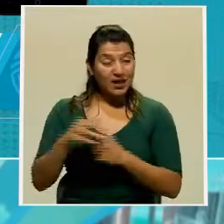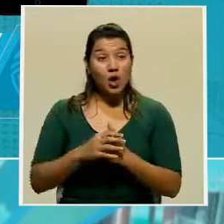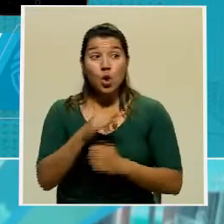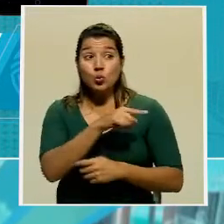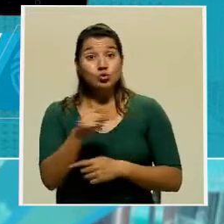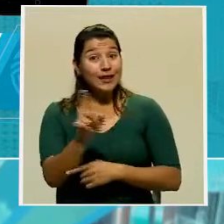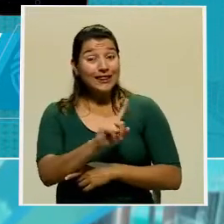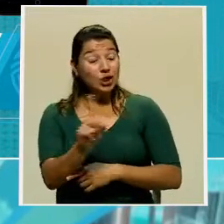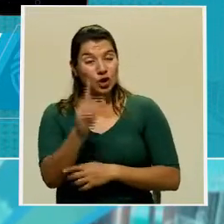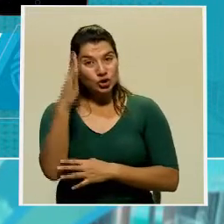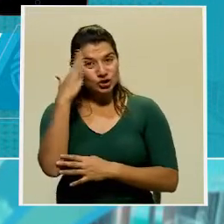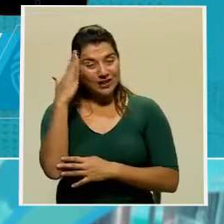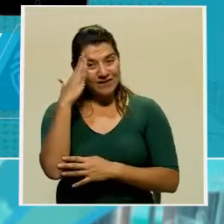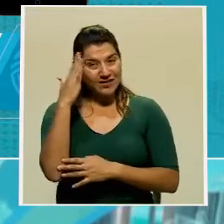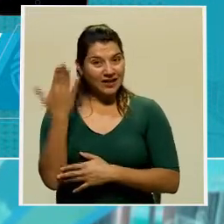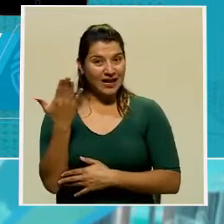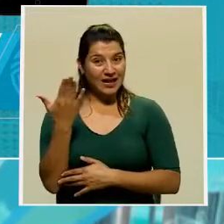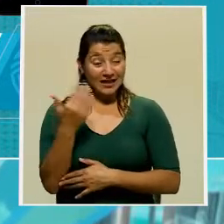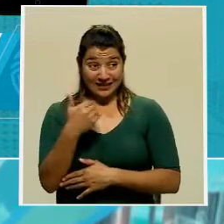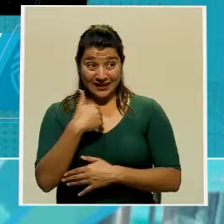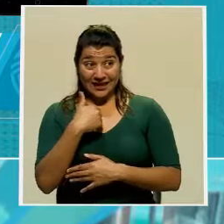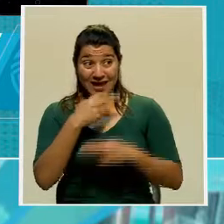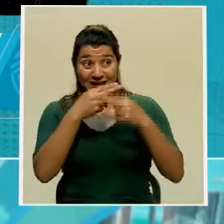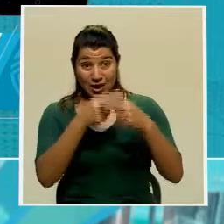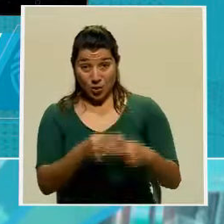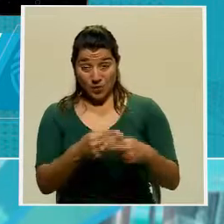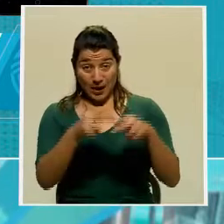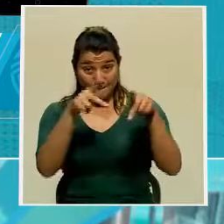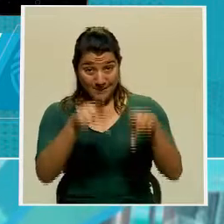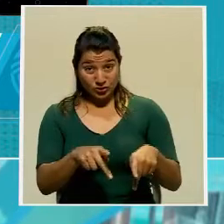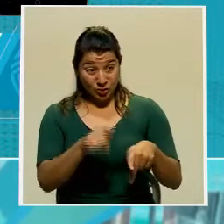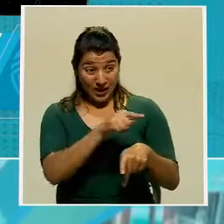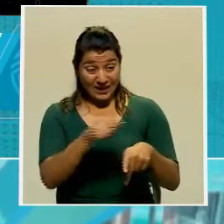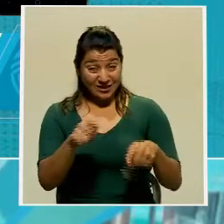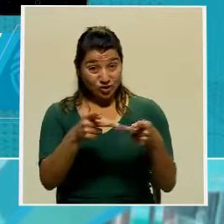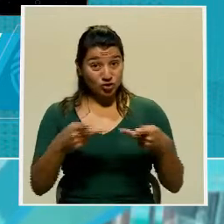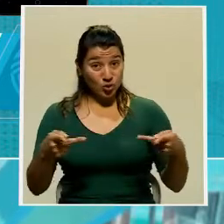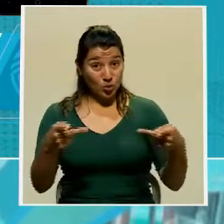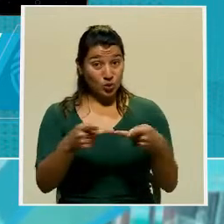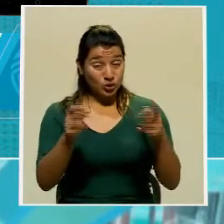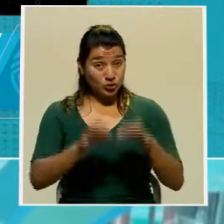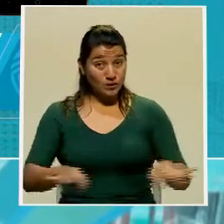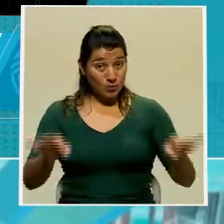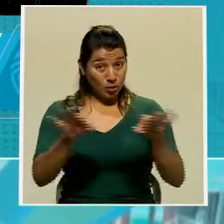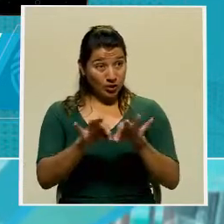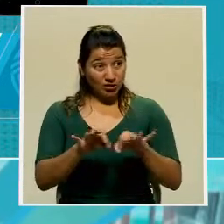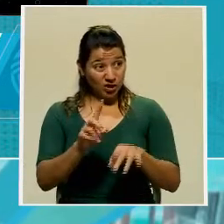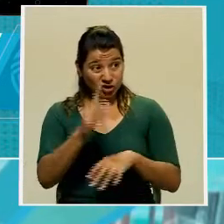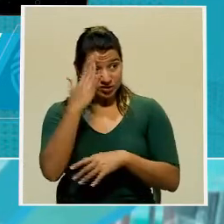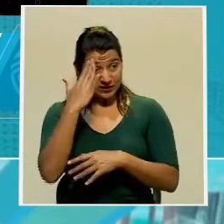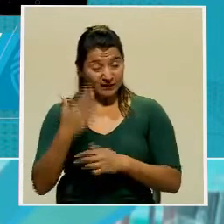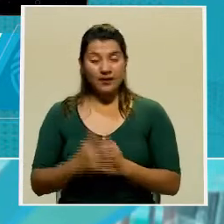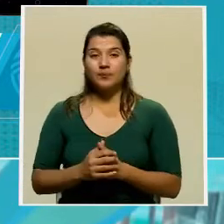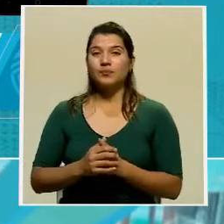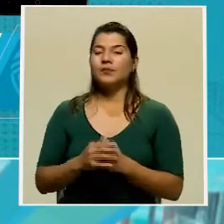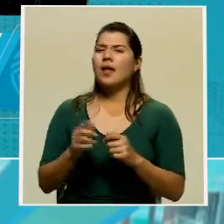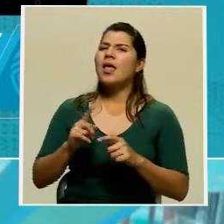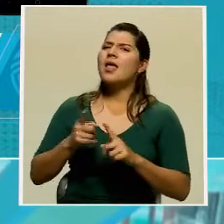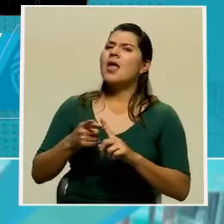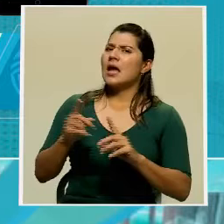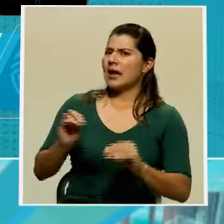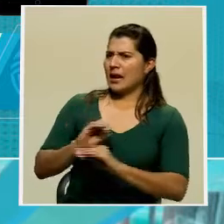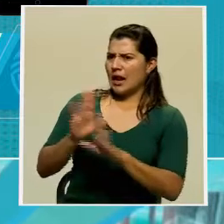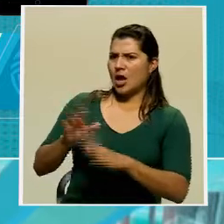¿Desconocían ustedes que había que nombrar personas en estos puestos tan importantes? Desde luego que